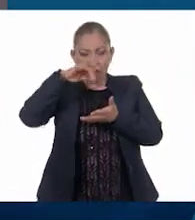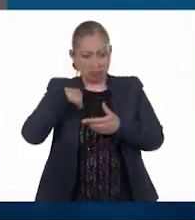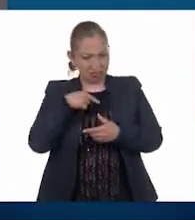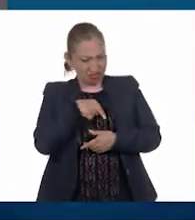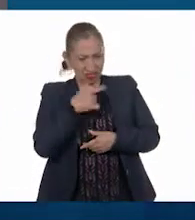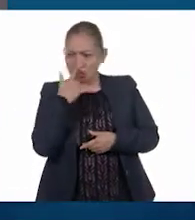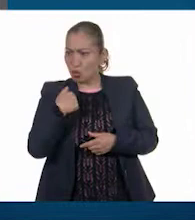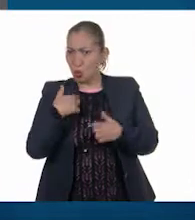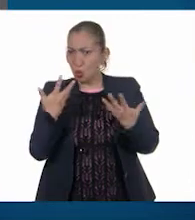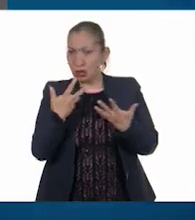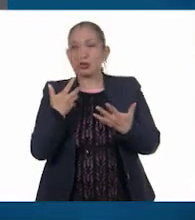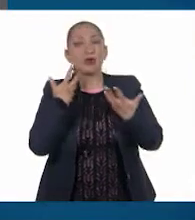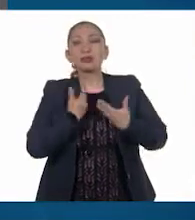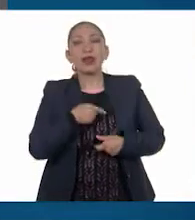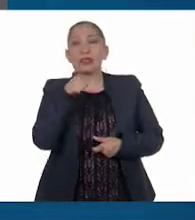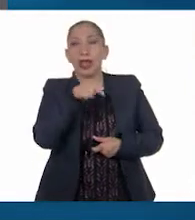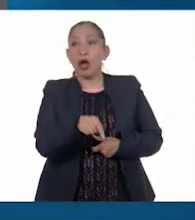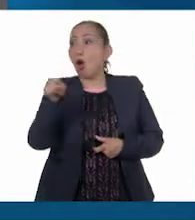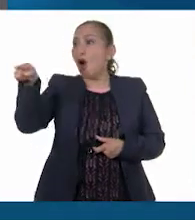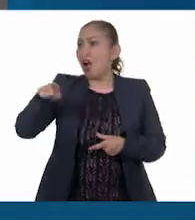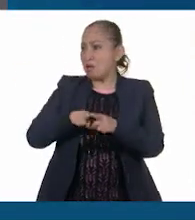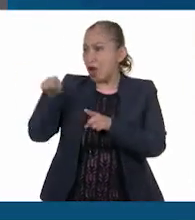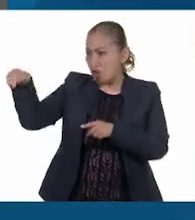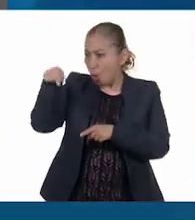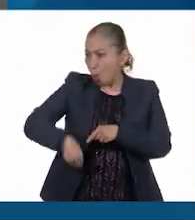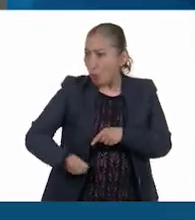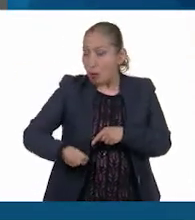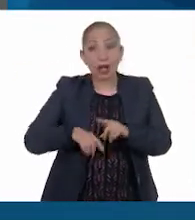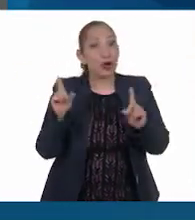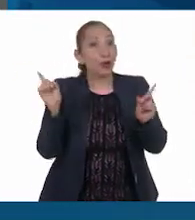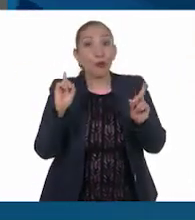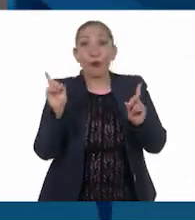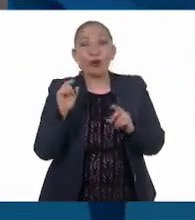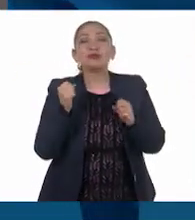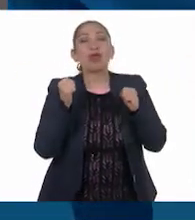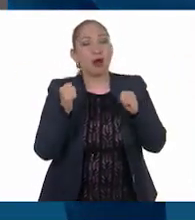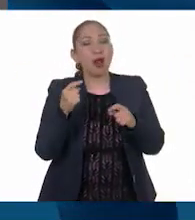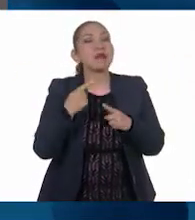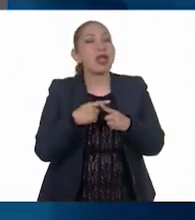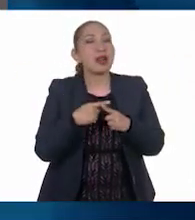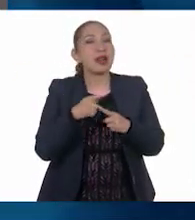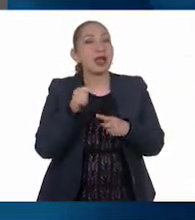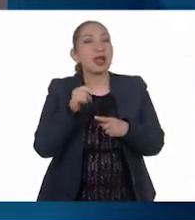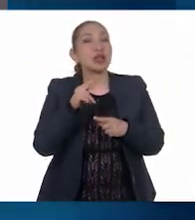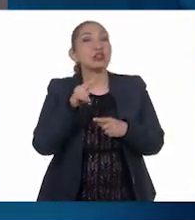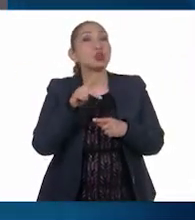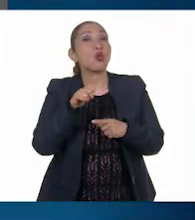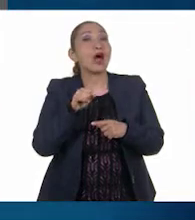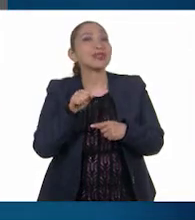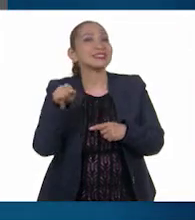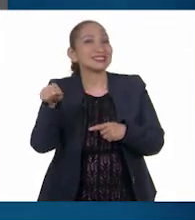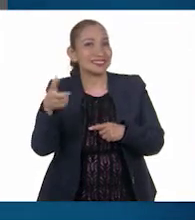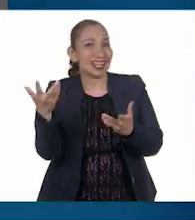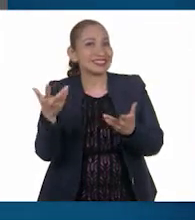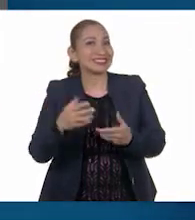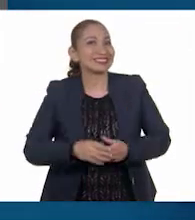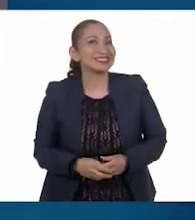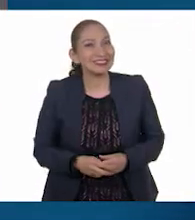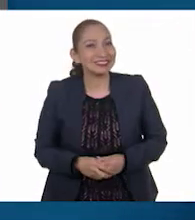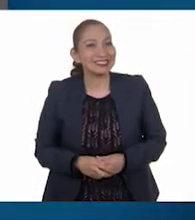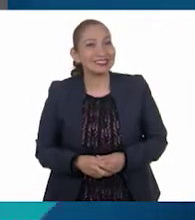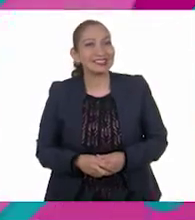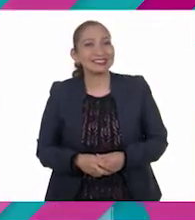hiciste, no te asustes ni acuses a tu hermanito menor, porque seguramente fue Trucas.